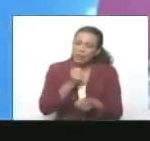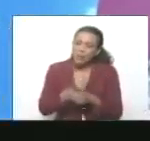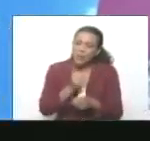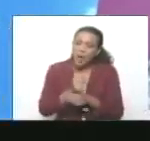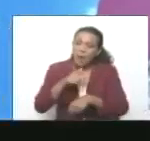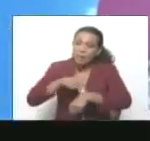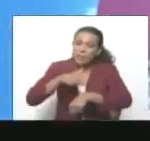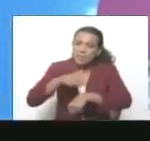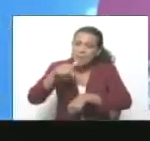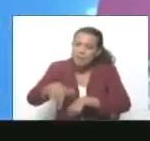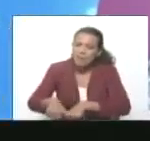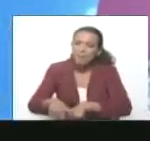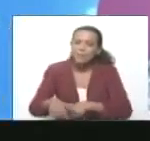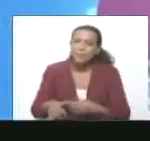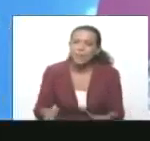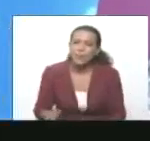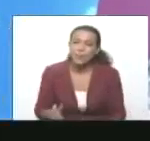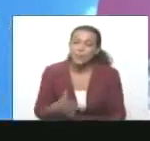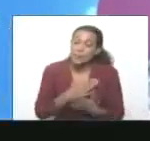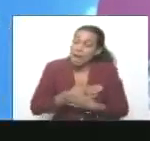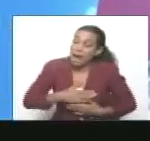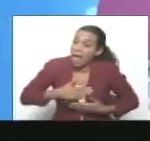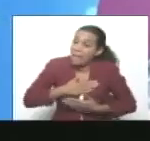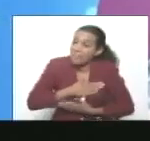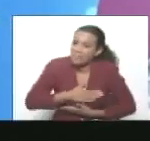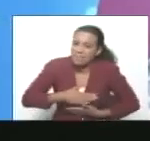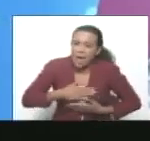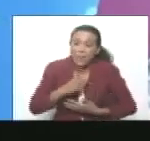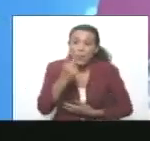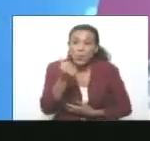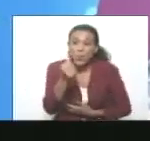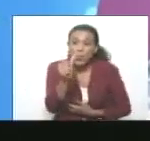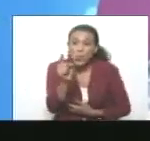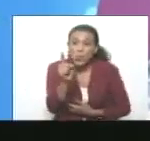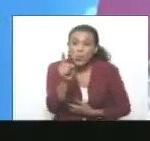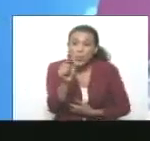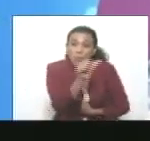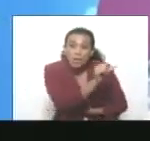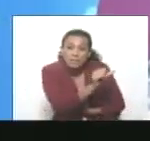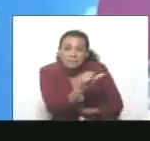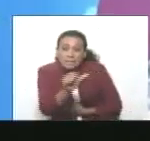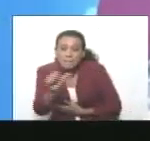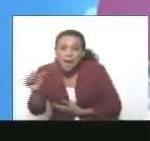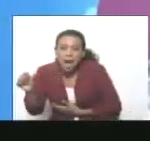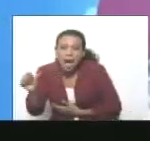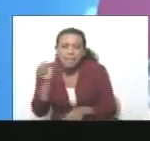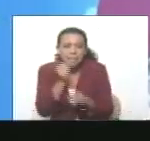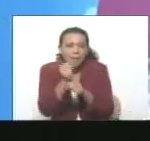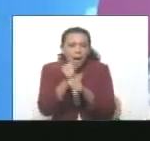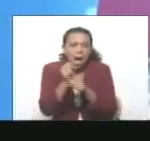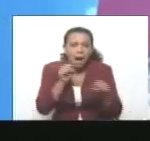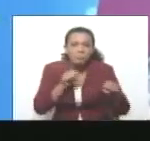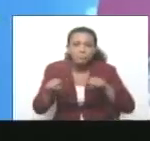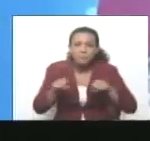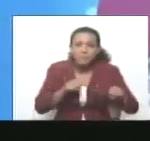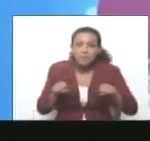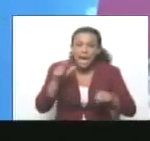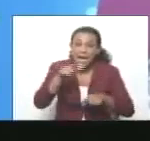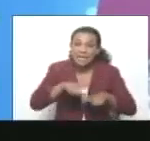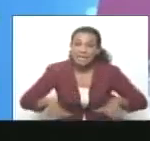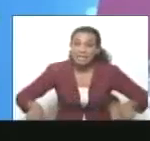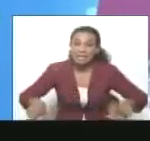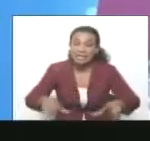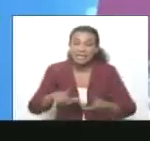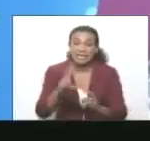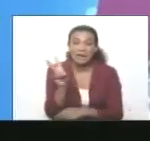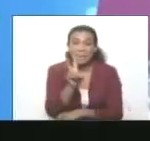ocasión muy agradable, porque hemos estado una semana disfrutando de la mejor música que se puede imaginar en esta tierra bolivariana